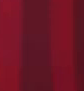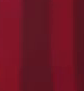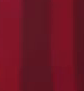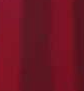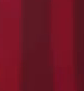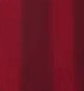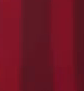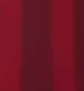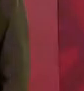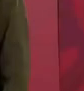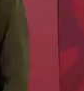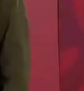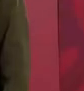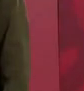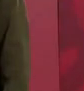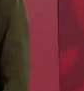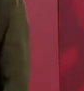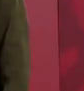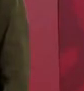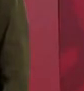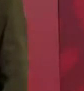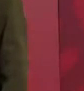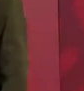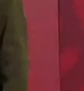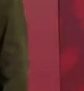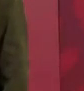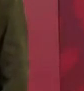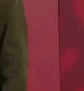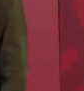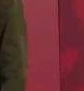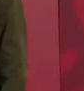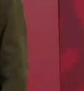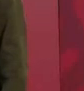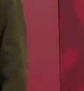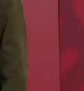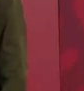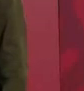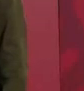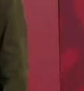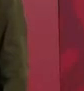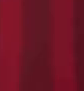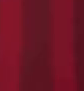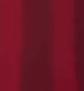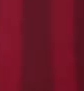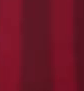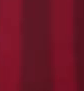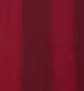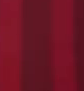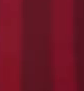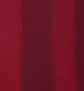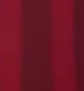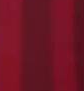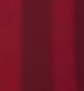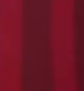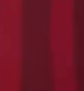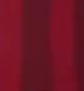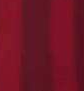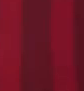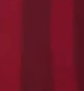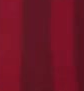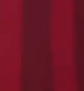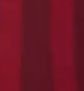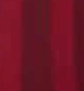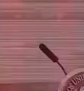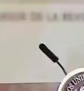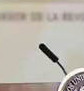discutir con él las cuestiones de refugiados alrededor del mundo. 70 millones de que refugiados alrededor del mundo. Ellos quieren contribuir a este mundo. Ellos